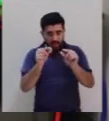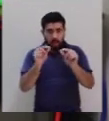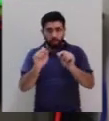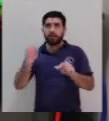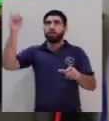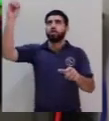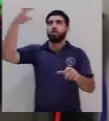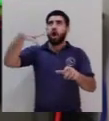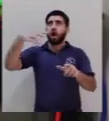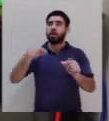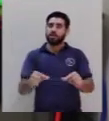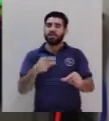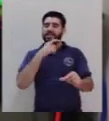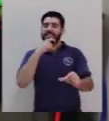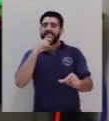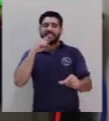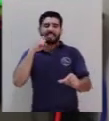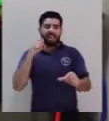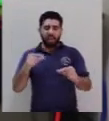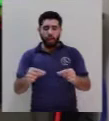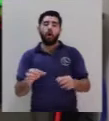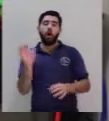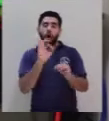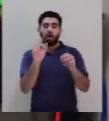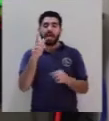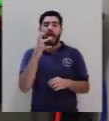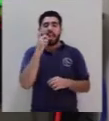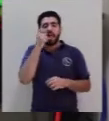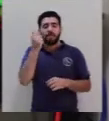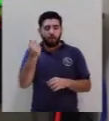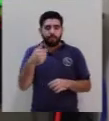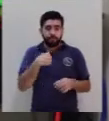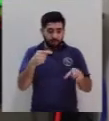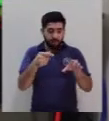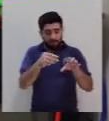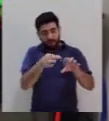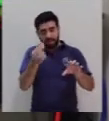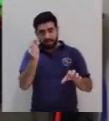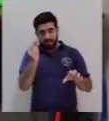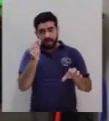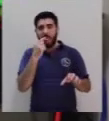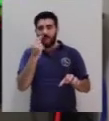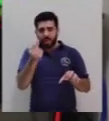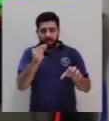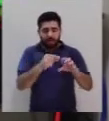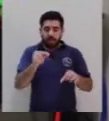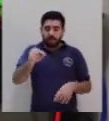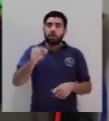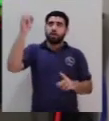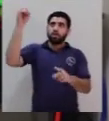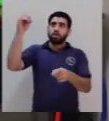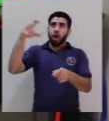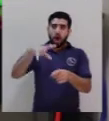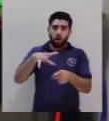secar. Por ejemplo, de limón. Las pongo a secar. Y así, ¿cómo voy a saber